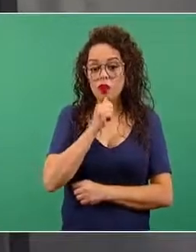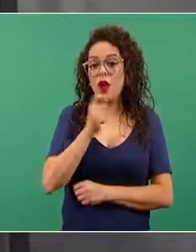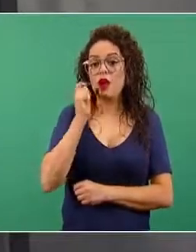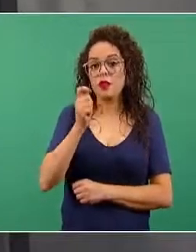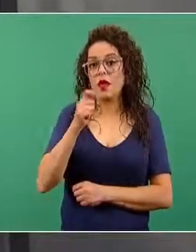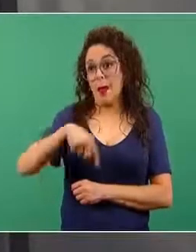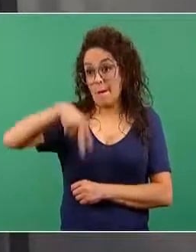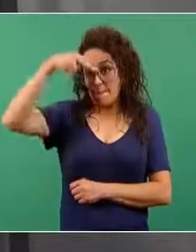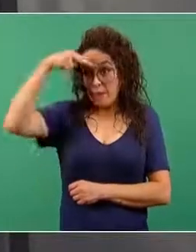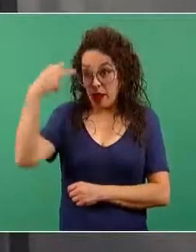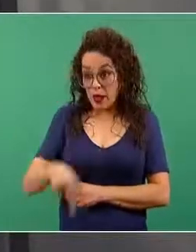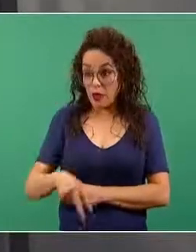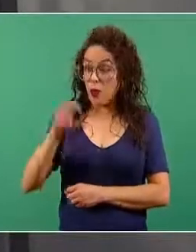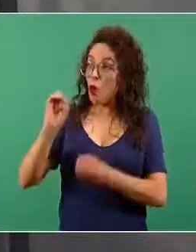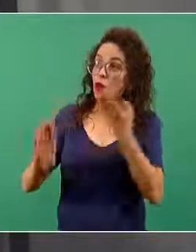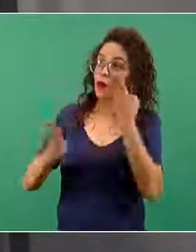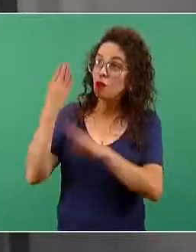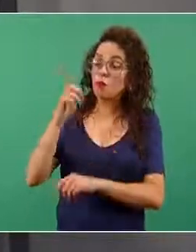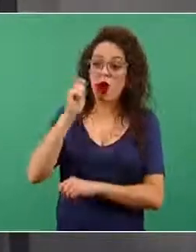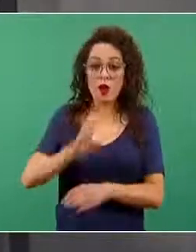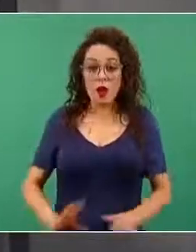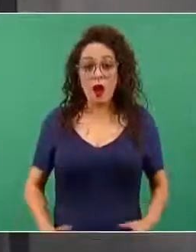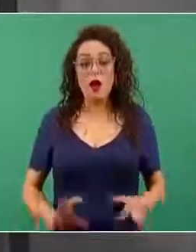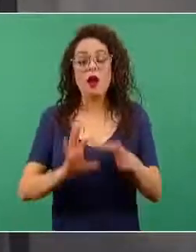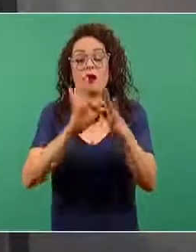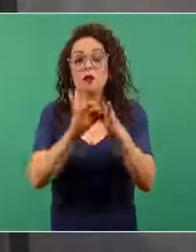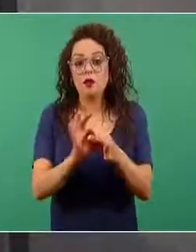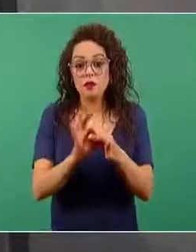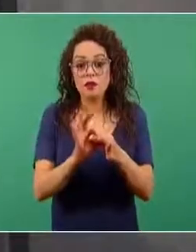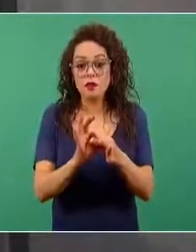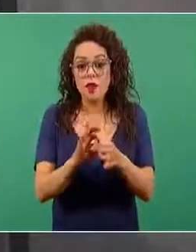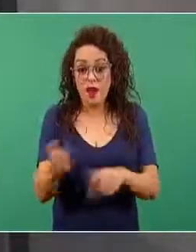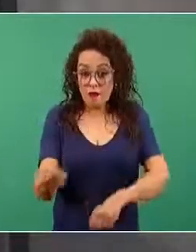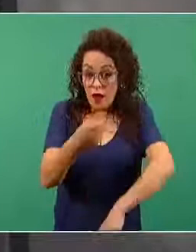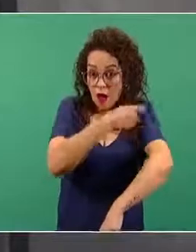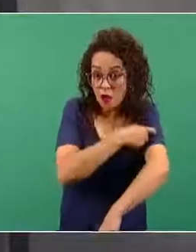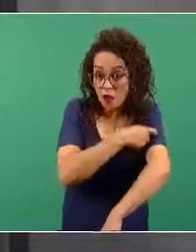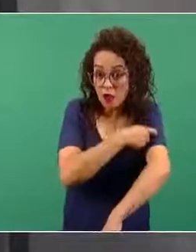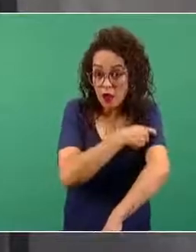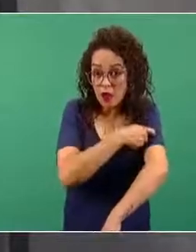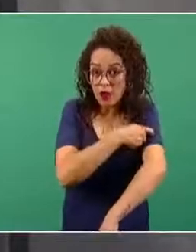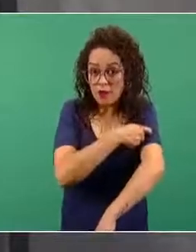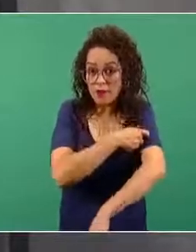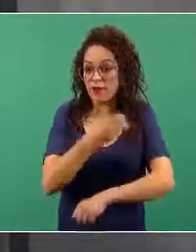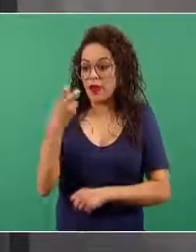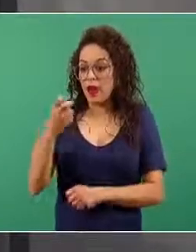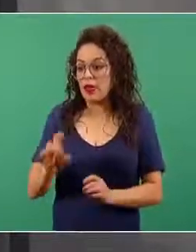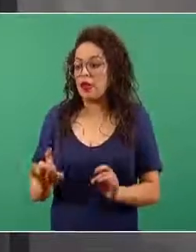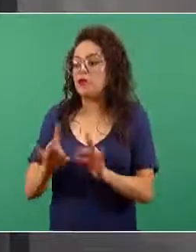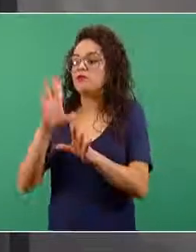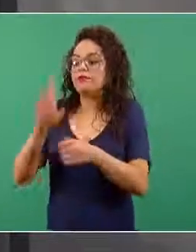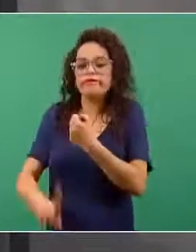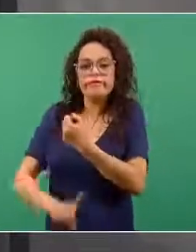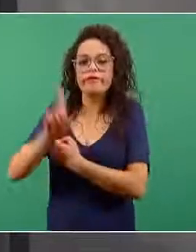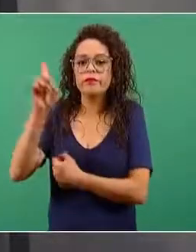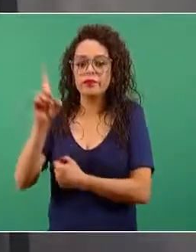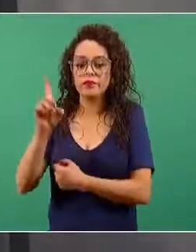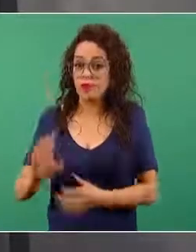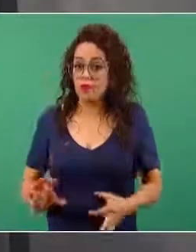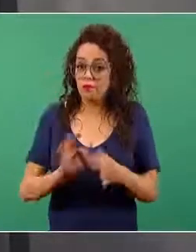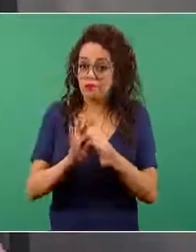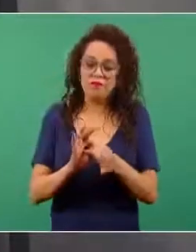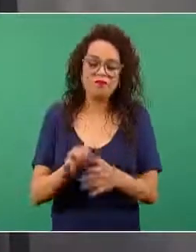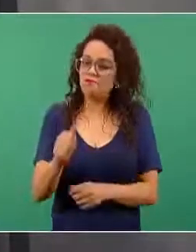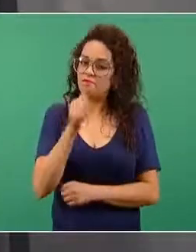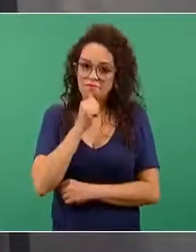mundo una asociación causal entre vacuna y estos eventos. Aprovecho